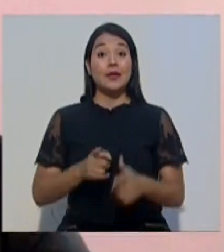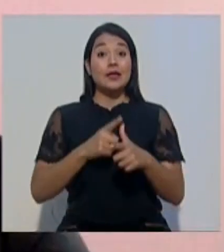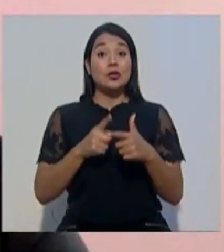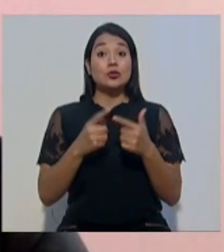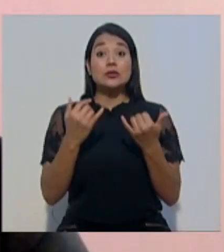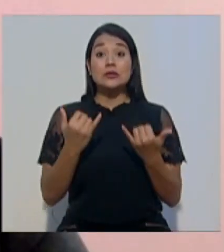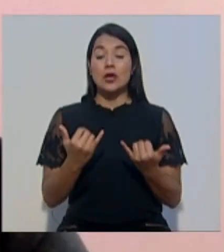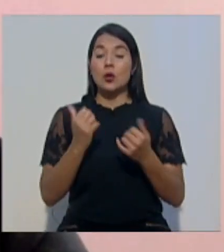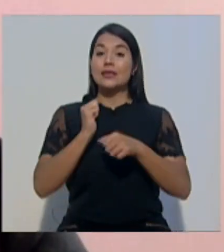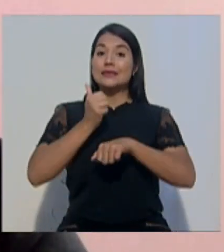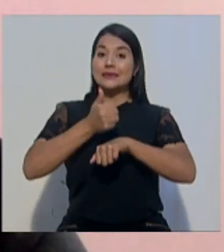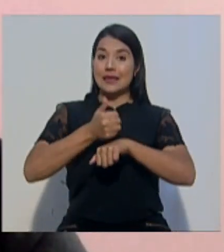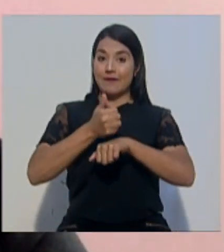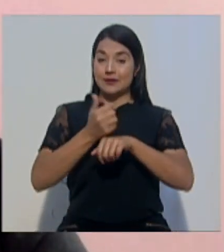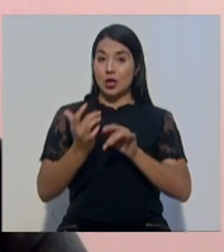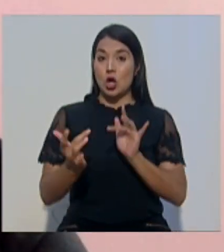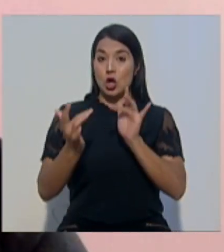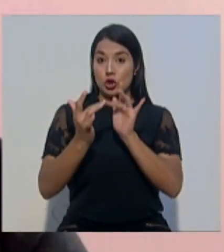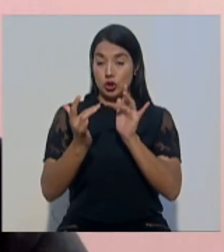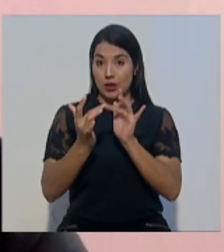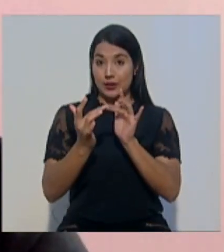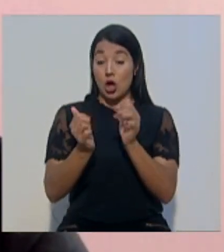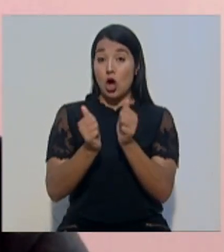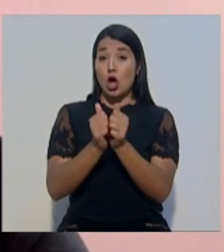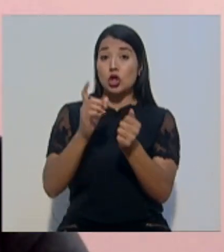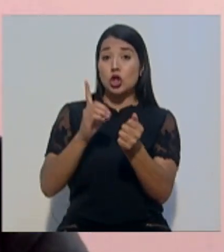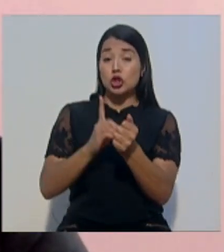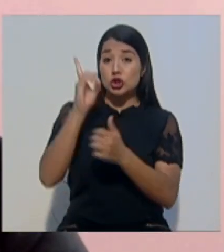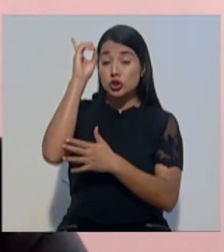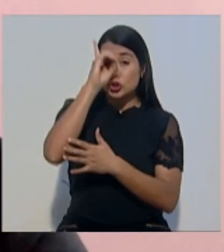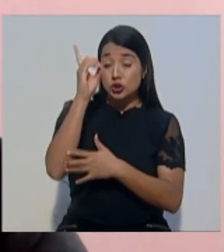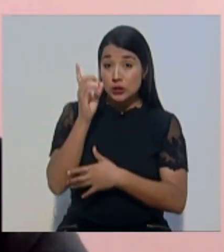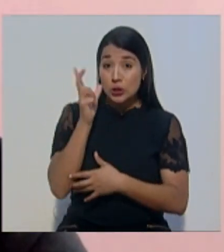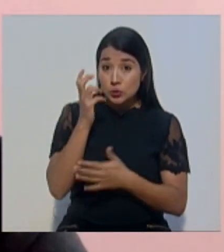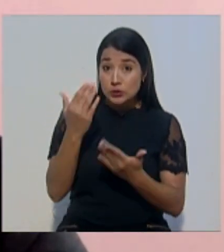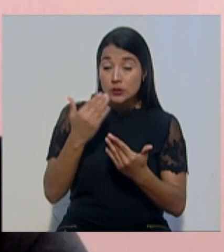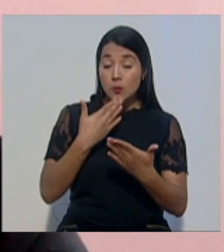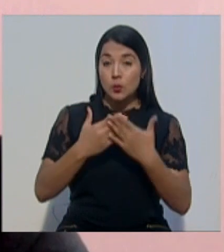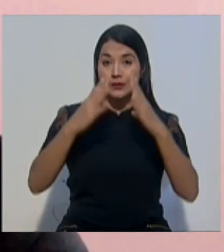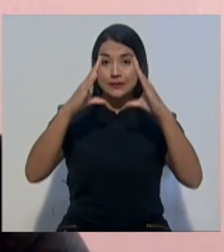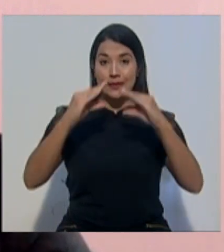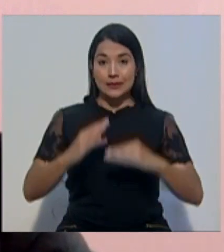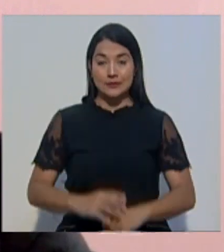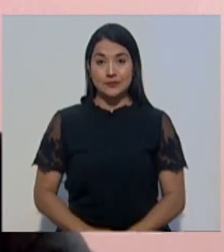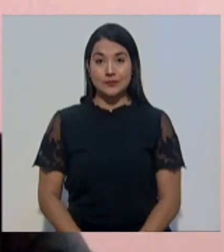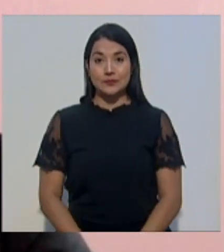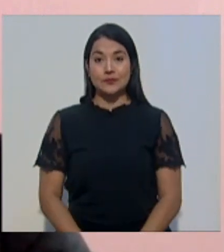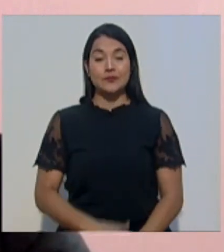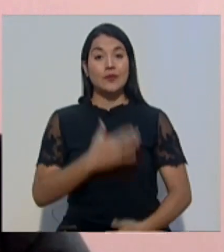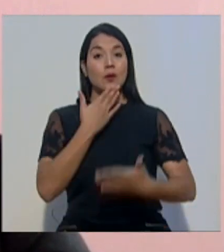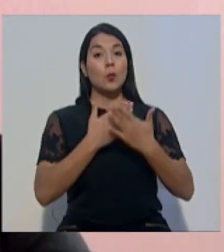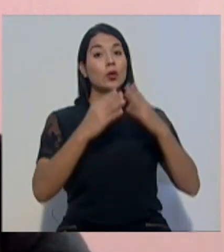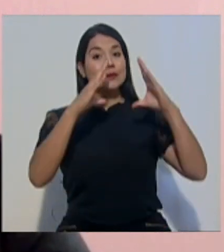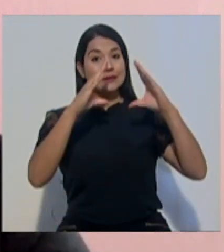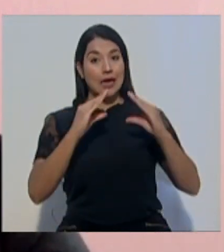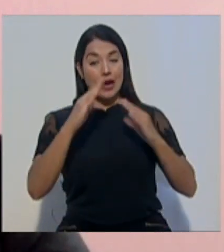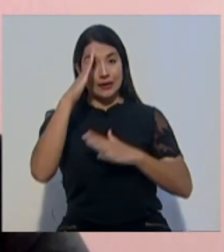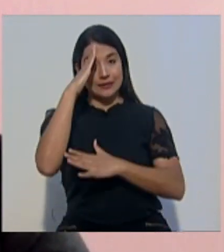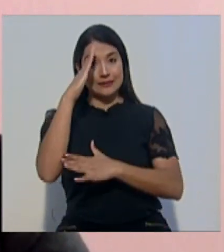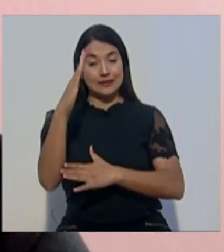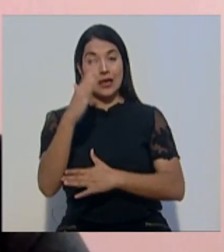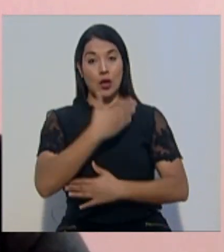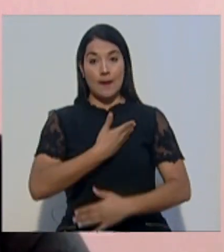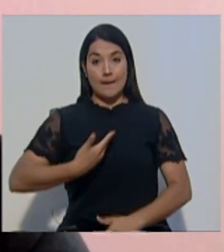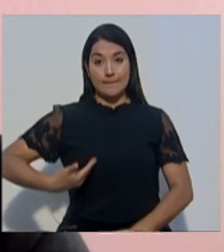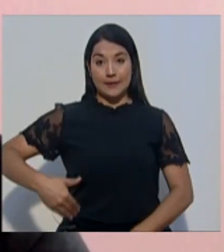vamos a establecer ese contacto. Doctor Daniel Salas, le escuchamos. Buenas tardes. Muy buenas tardes. Un saludo al